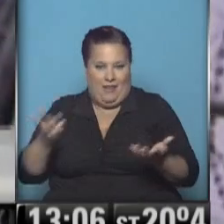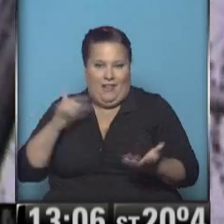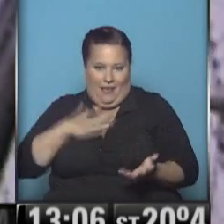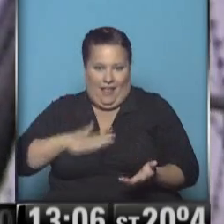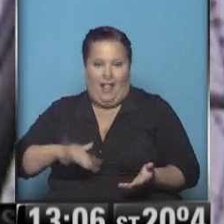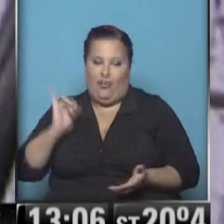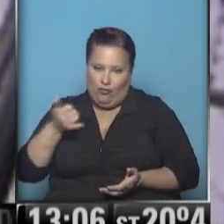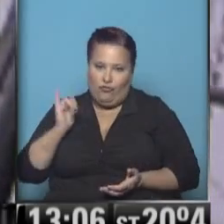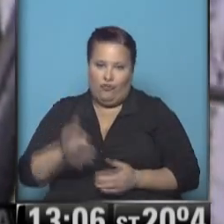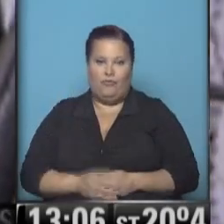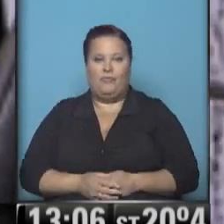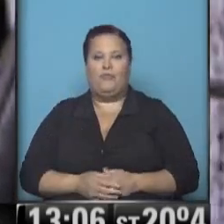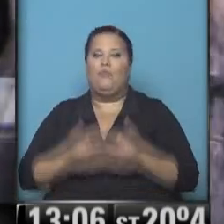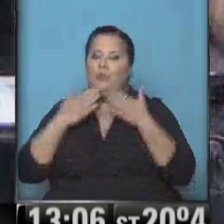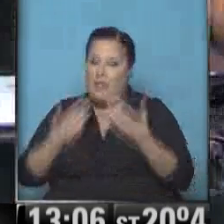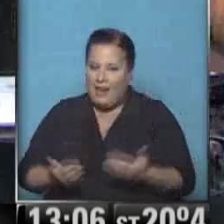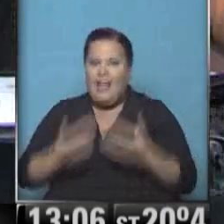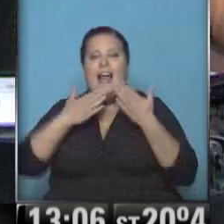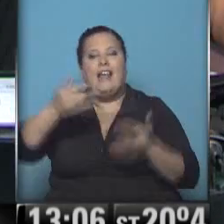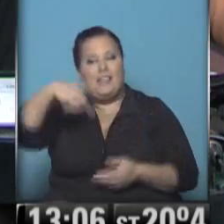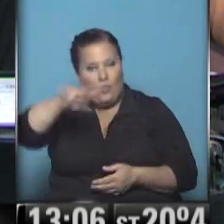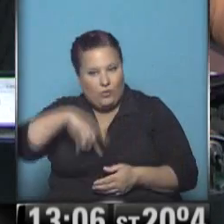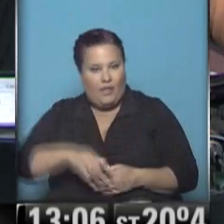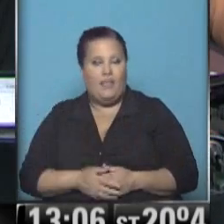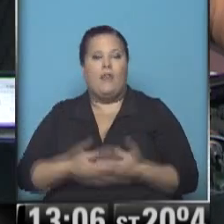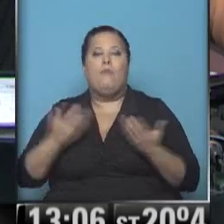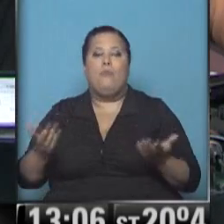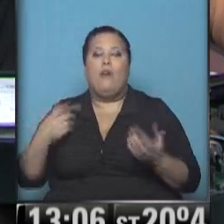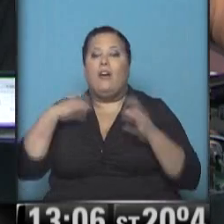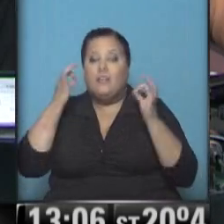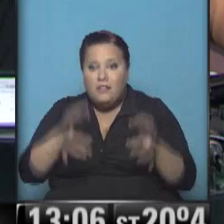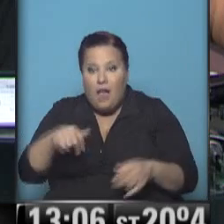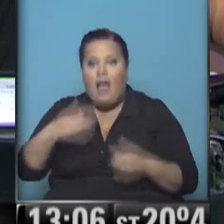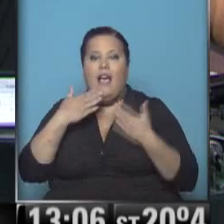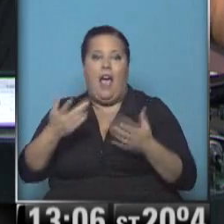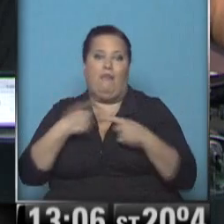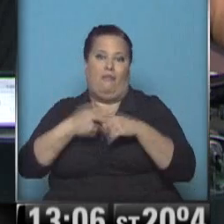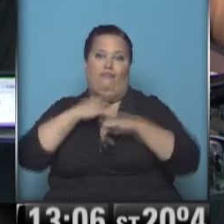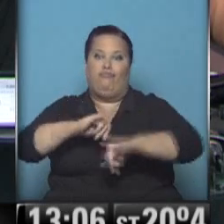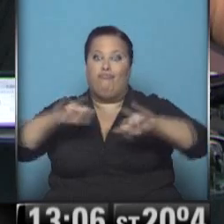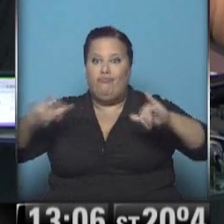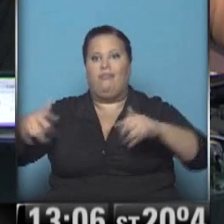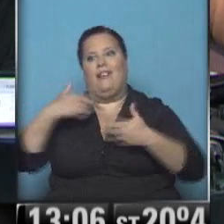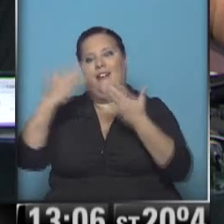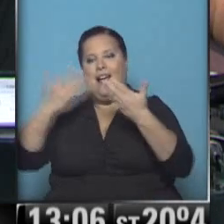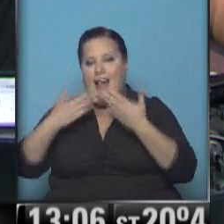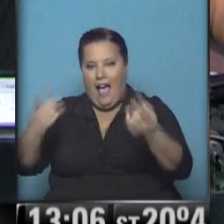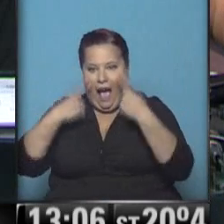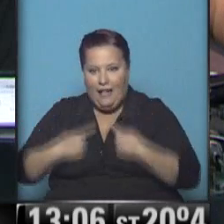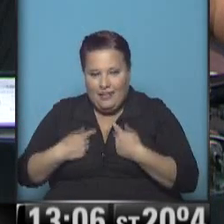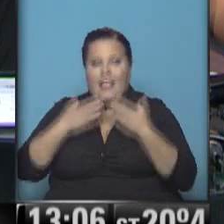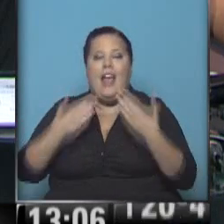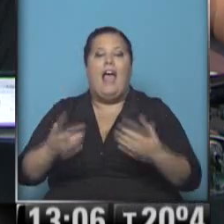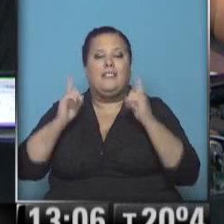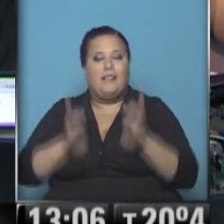dudas. Sí, sí, claro. Muchas sí. Gracias. Gracias a ustedes, porque llegamos a este punto por la difusión, ¿no? También que tuvo el caso. Así que muchísimas gracias y gracias